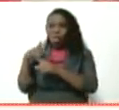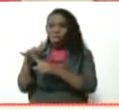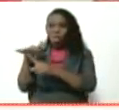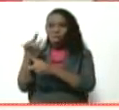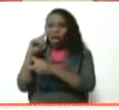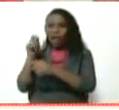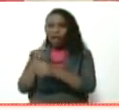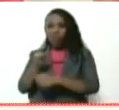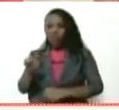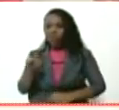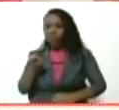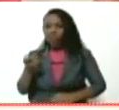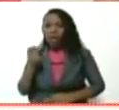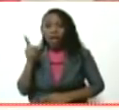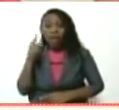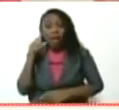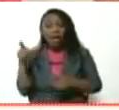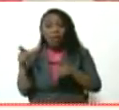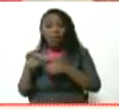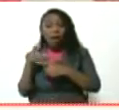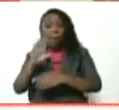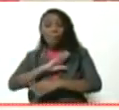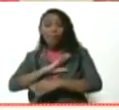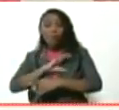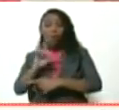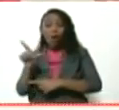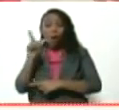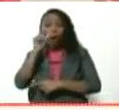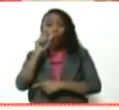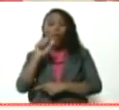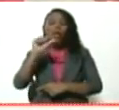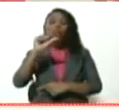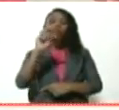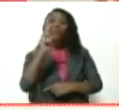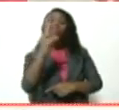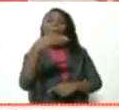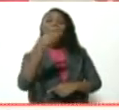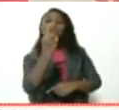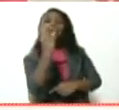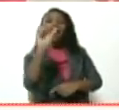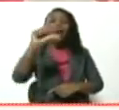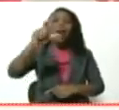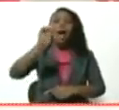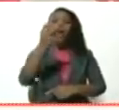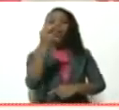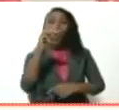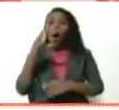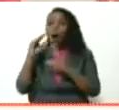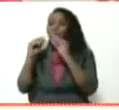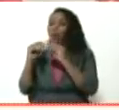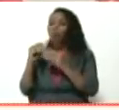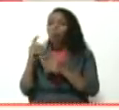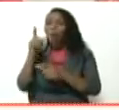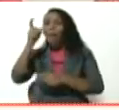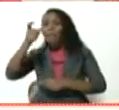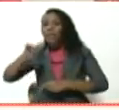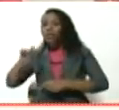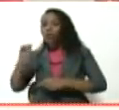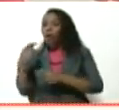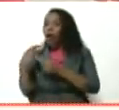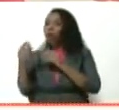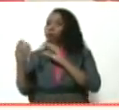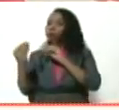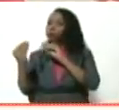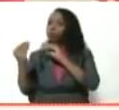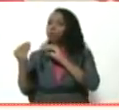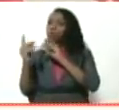a esas reuniones iba el propio, estaba Superlano sentado en un sitio hablando con un cliente y